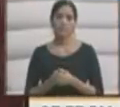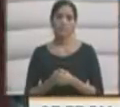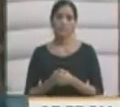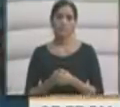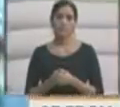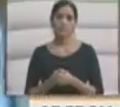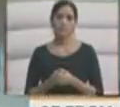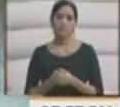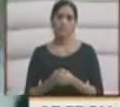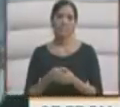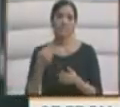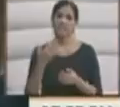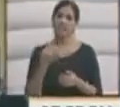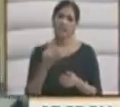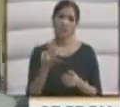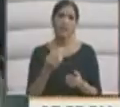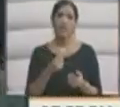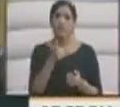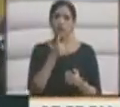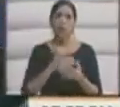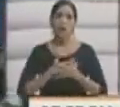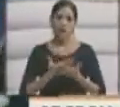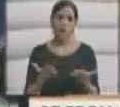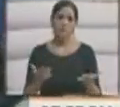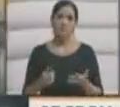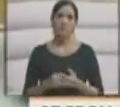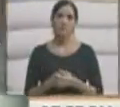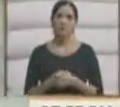tener de verdad que nos resuelva.